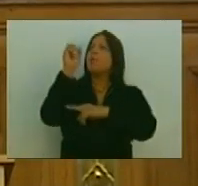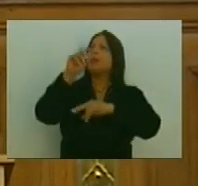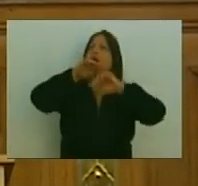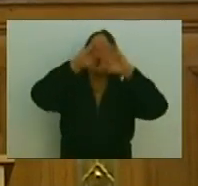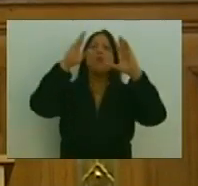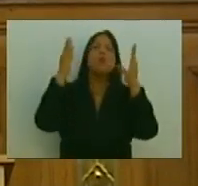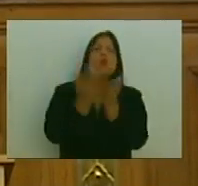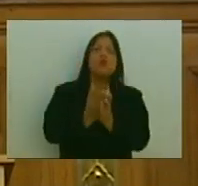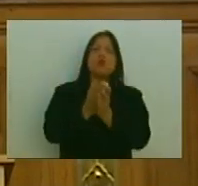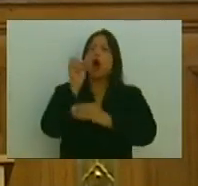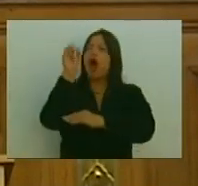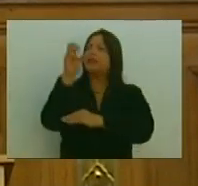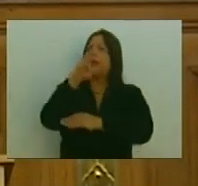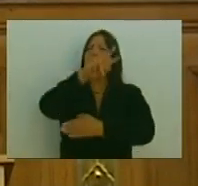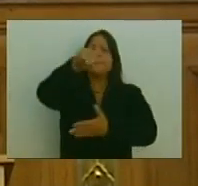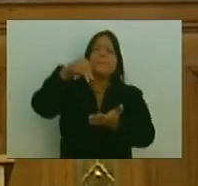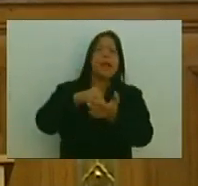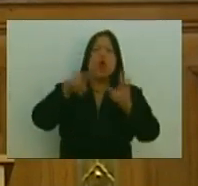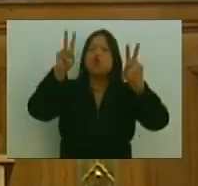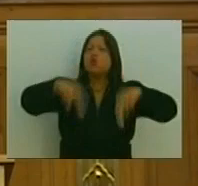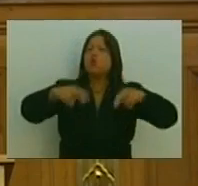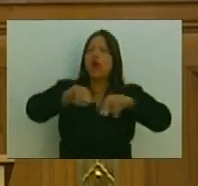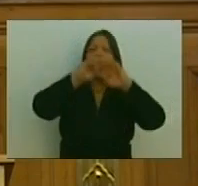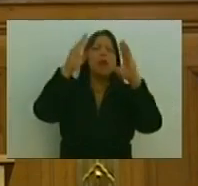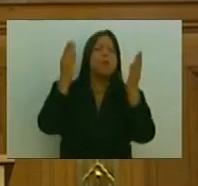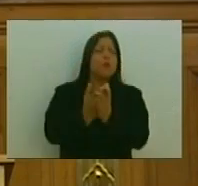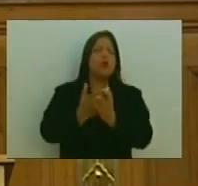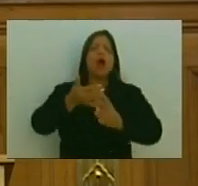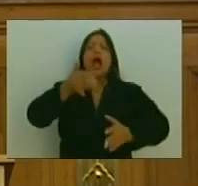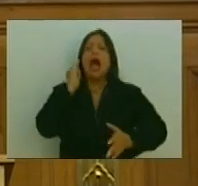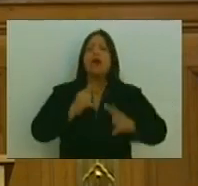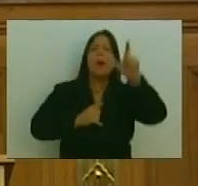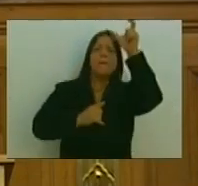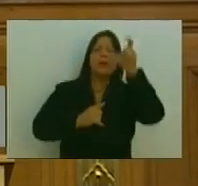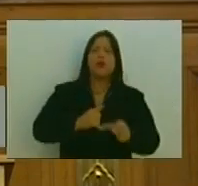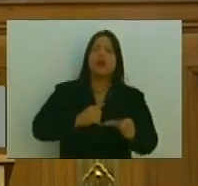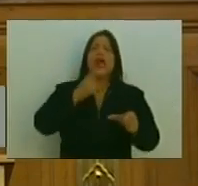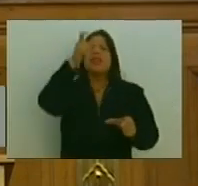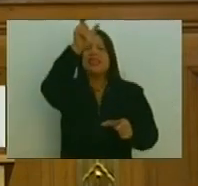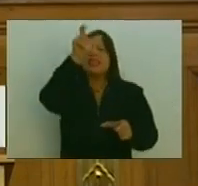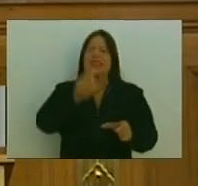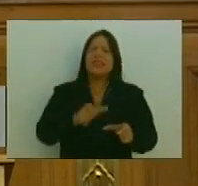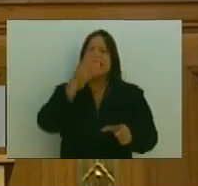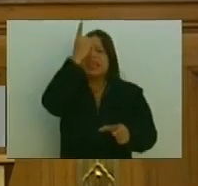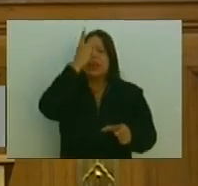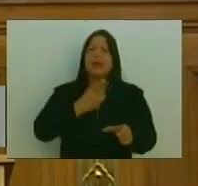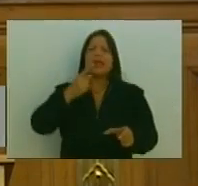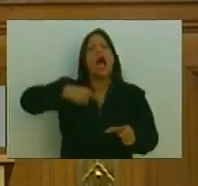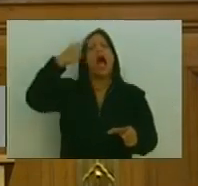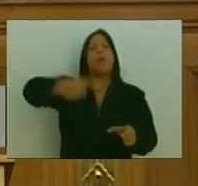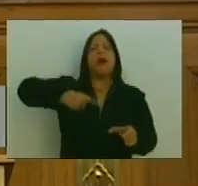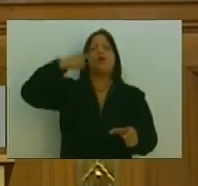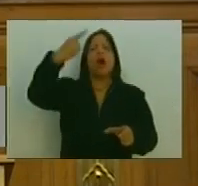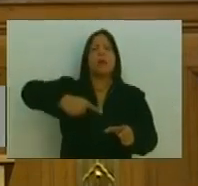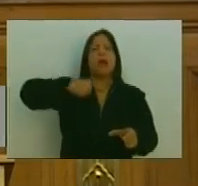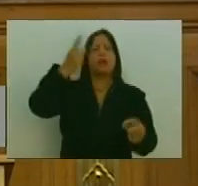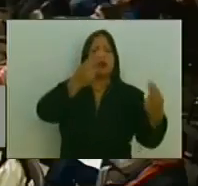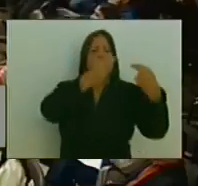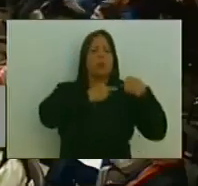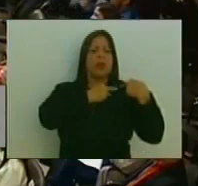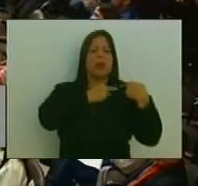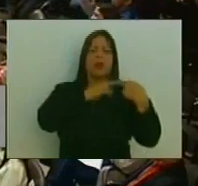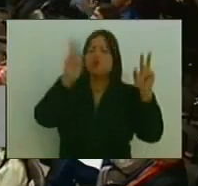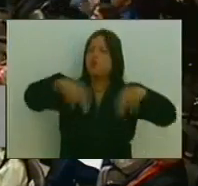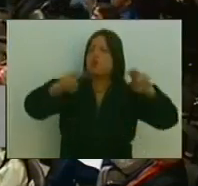mundo y en ninguna asamblea constituyente del mundo hay unas personas con discapacidad protagonizando y asumiendo el rol